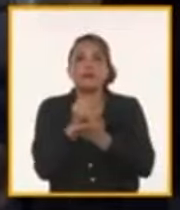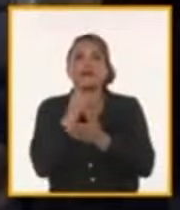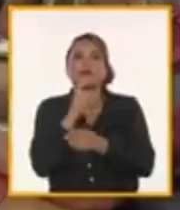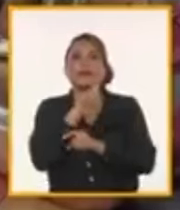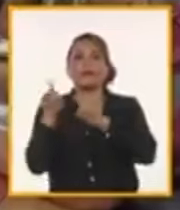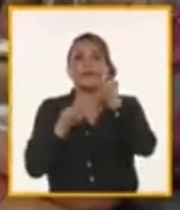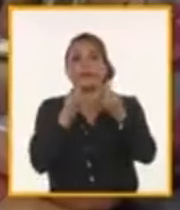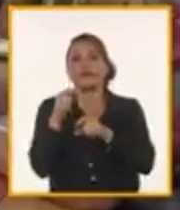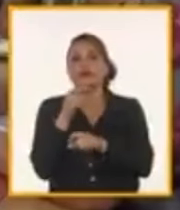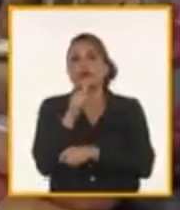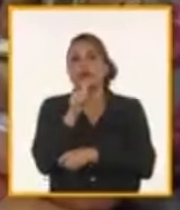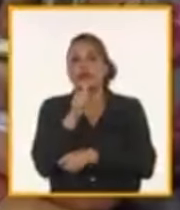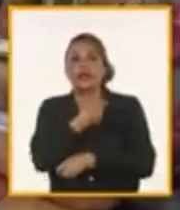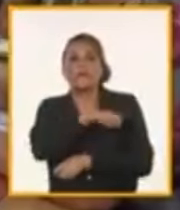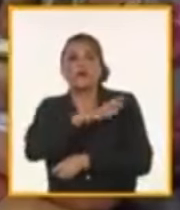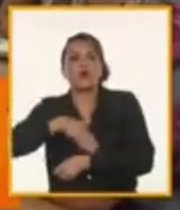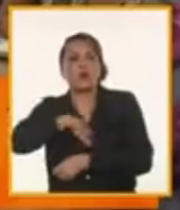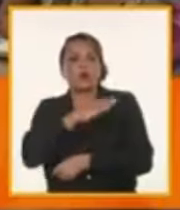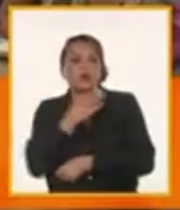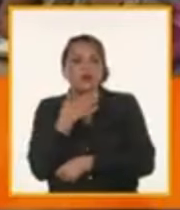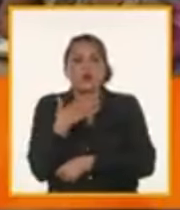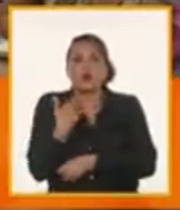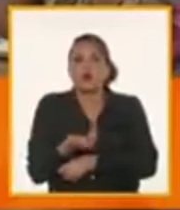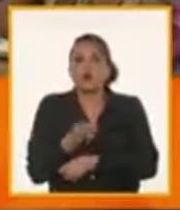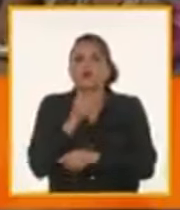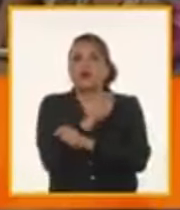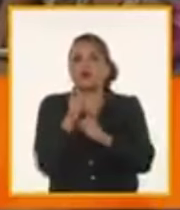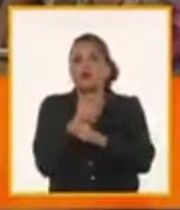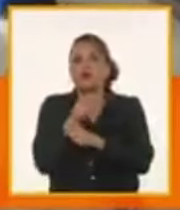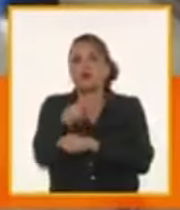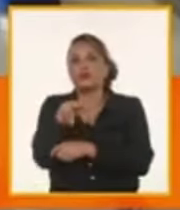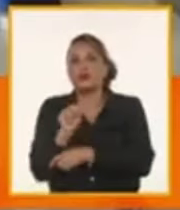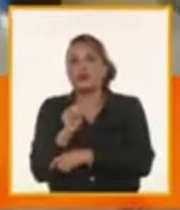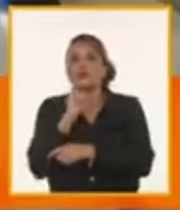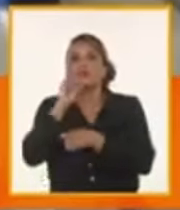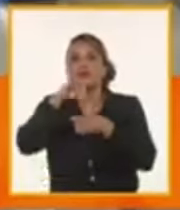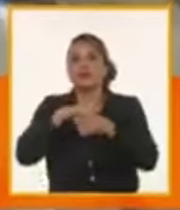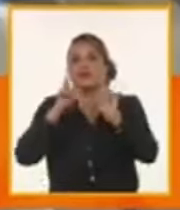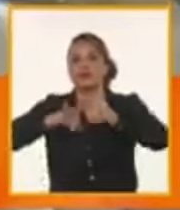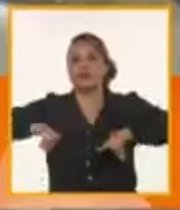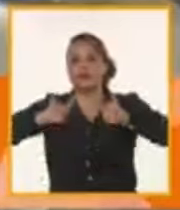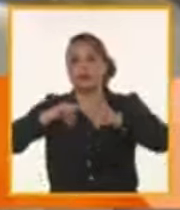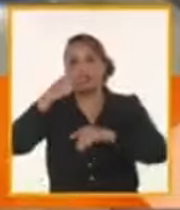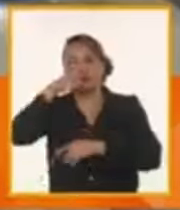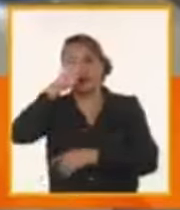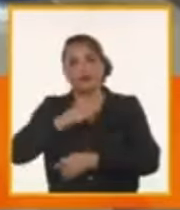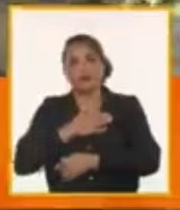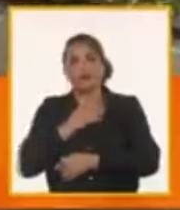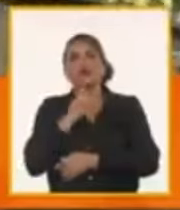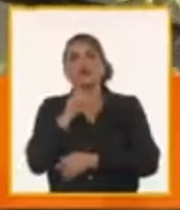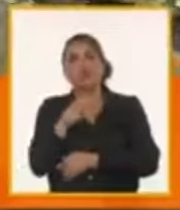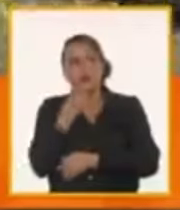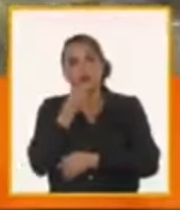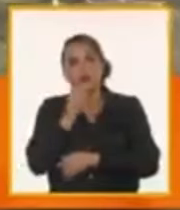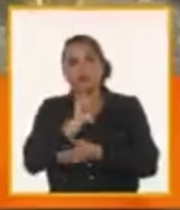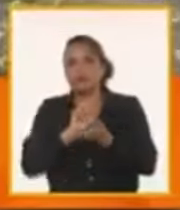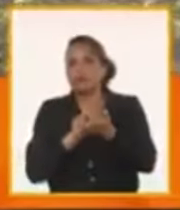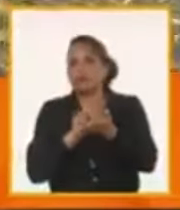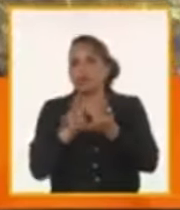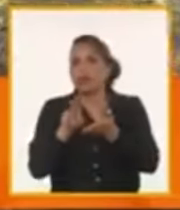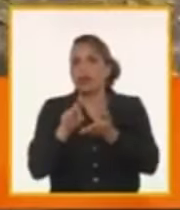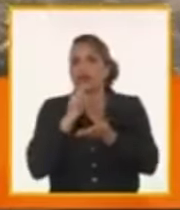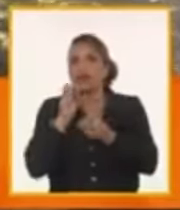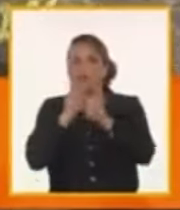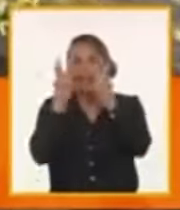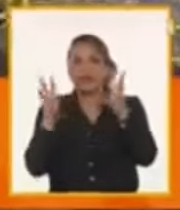y opiniones de la población sobre el nuevo curso escolar en las universidades cubanas usted puede escribir al Foro digital de Cuba